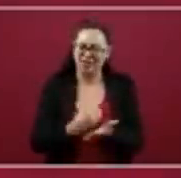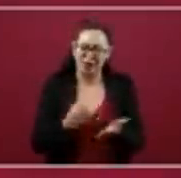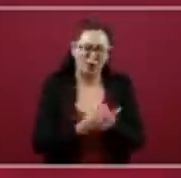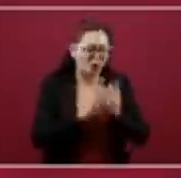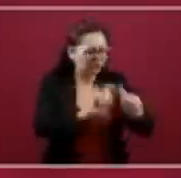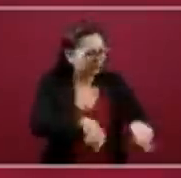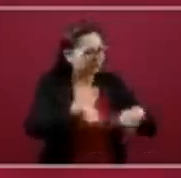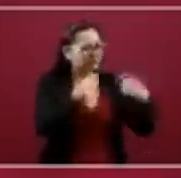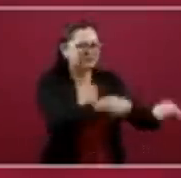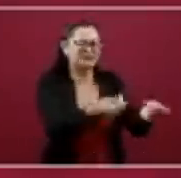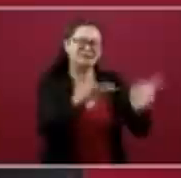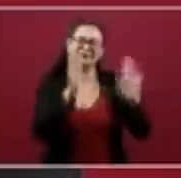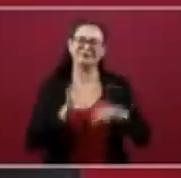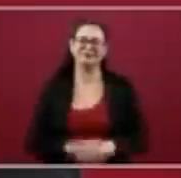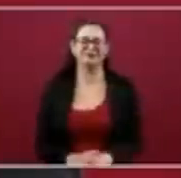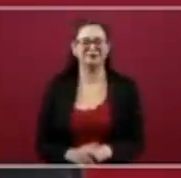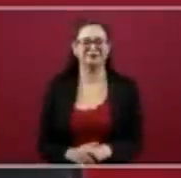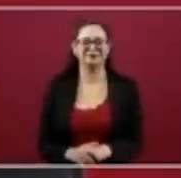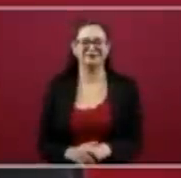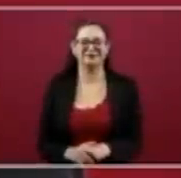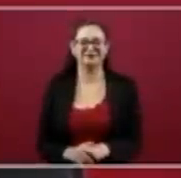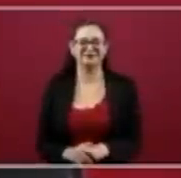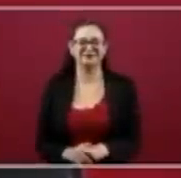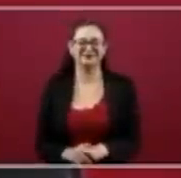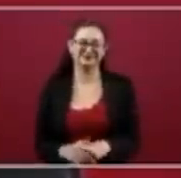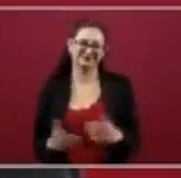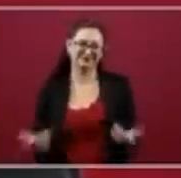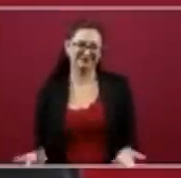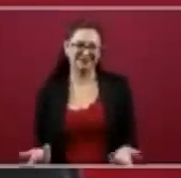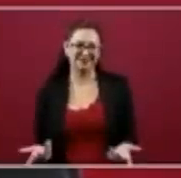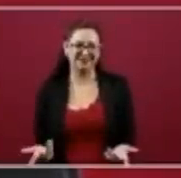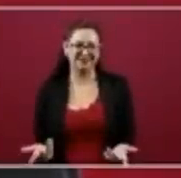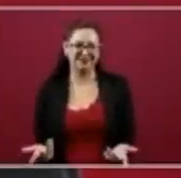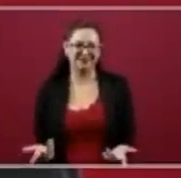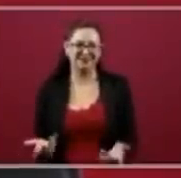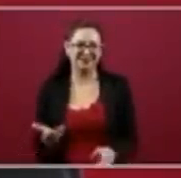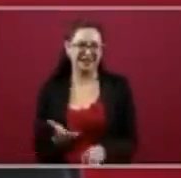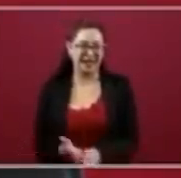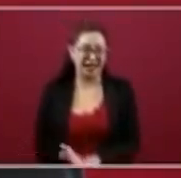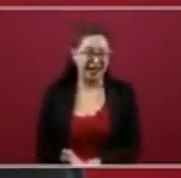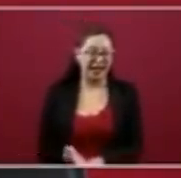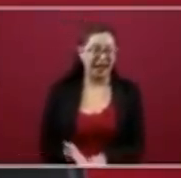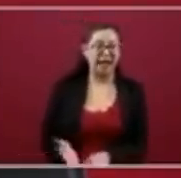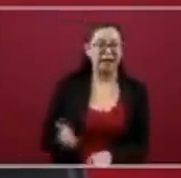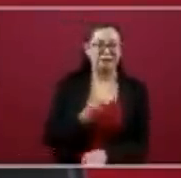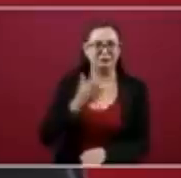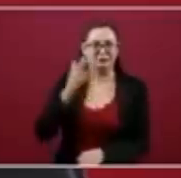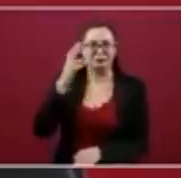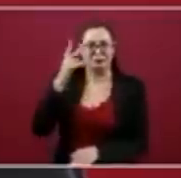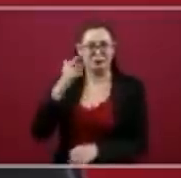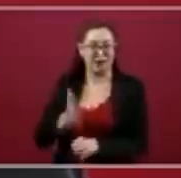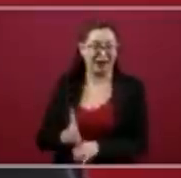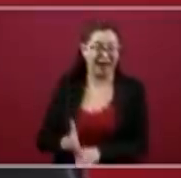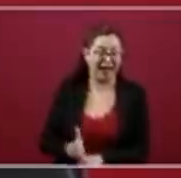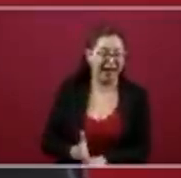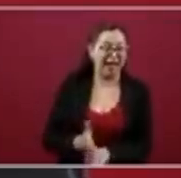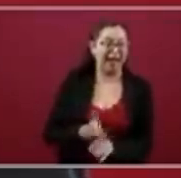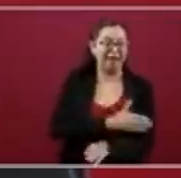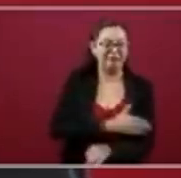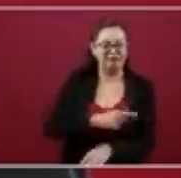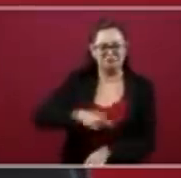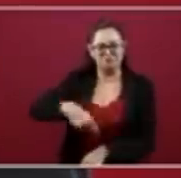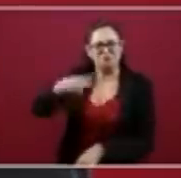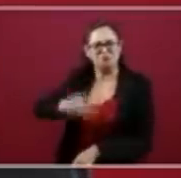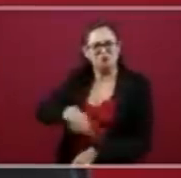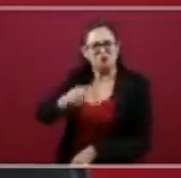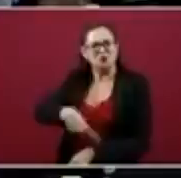empezaran a aplicar este modelo llamado neoliberal o neoporfirista, éramos autosuficientes en